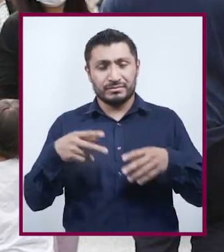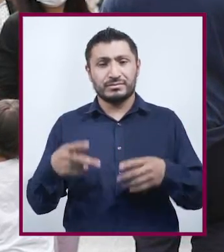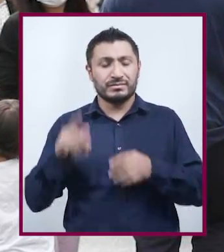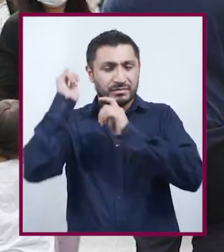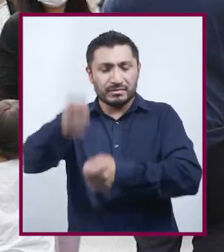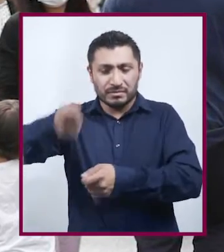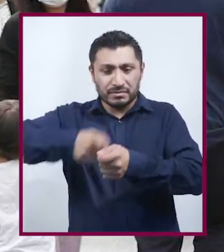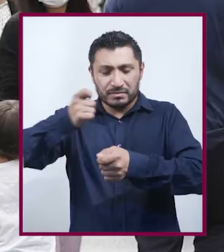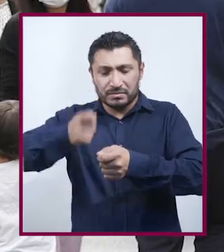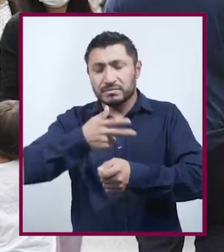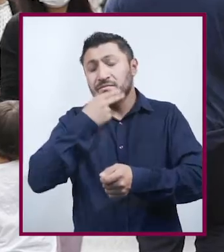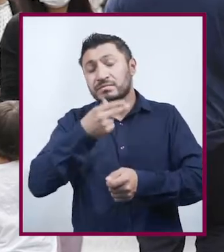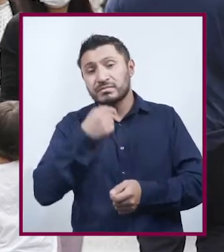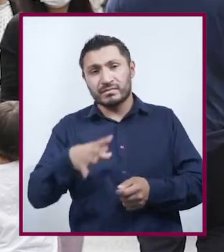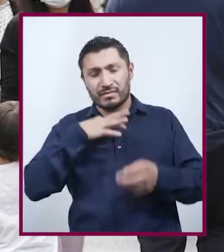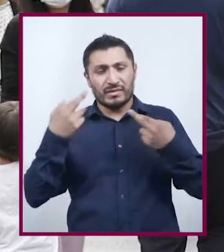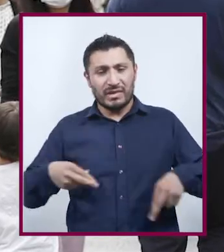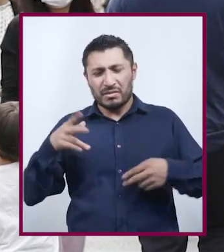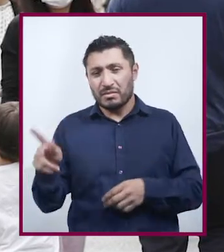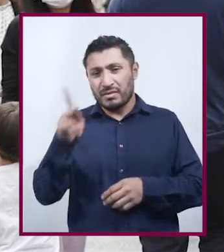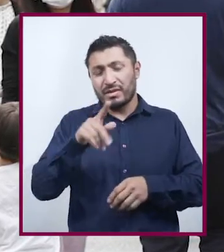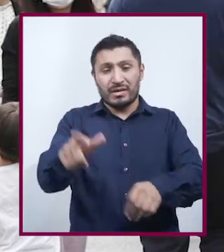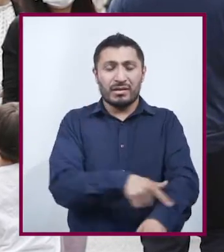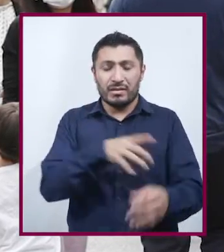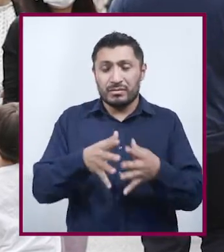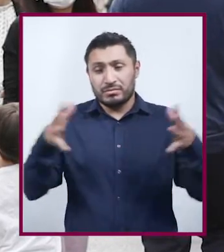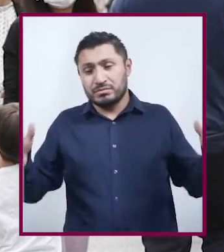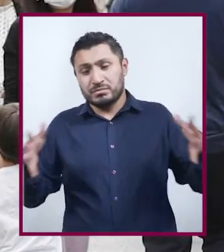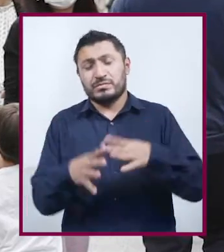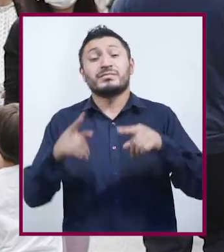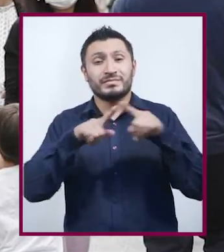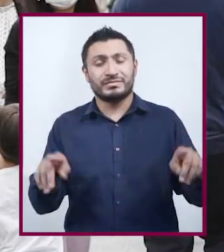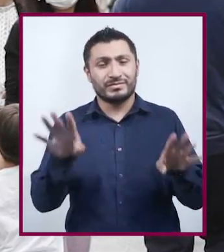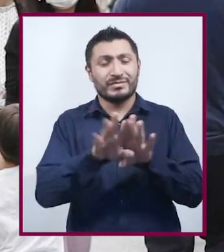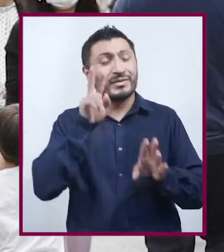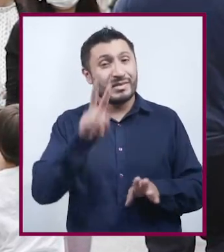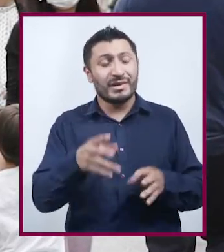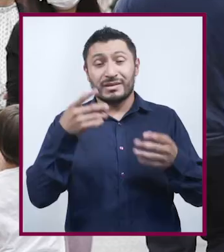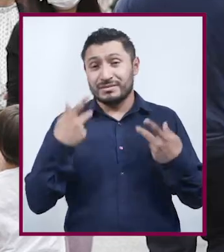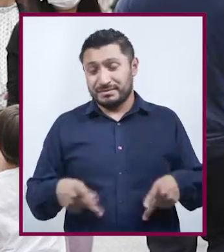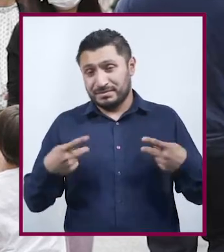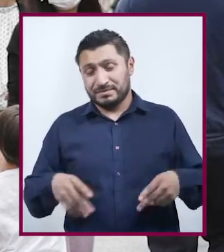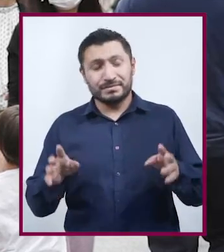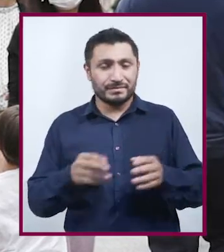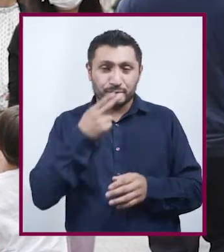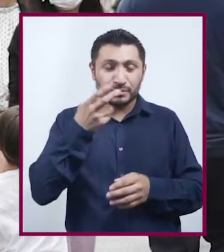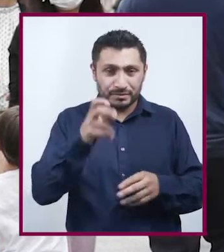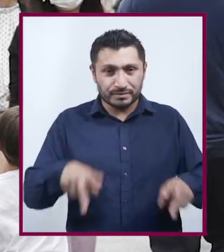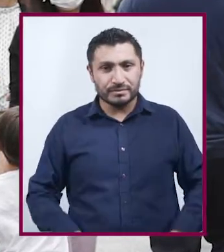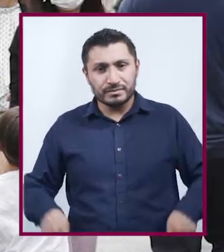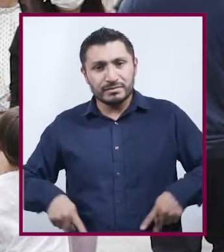pescadores usaron una vestimenta parecida que podía variar en largo y ancho. ¿Cómo ves? Esta prenda gozaba de